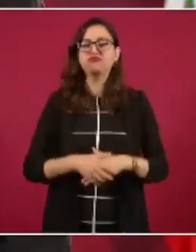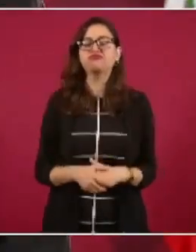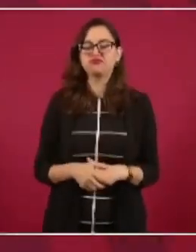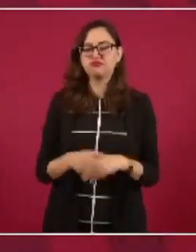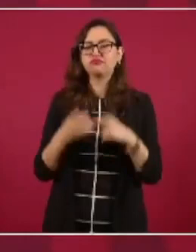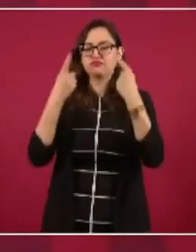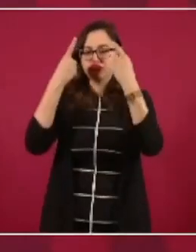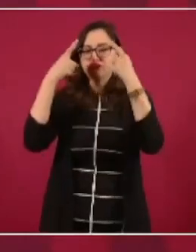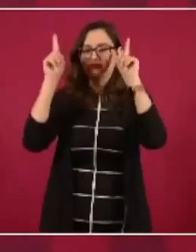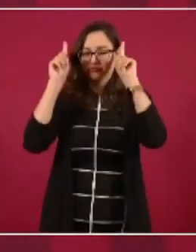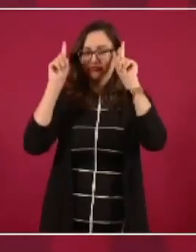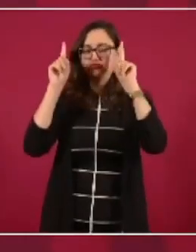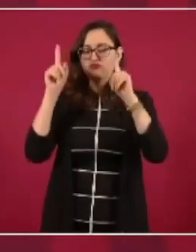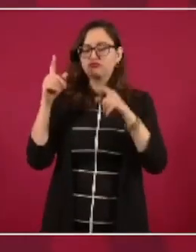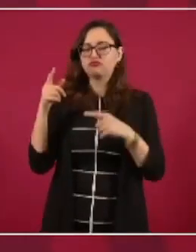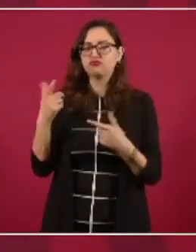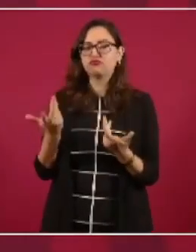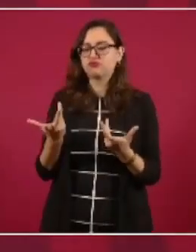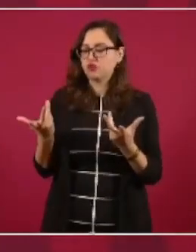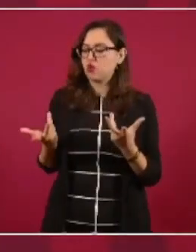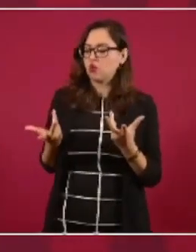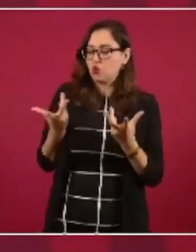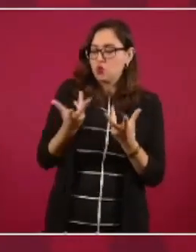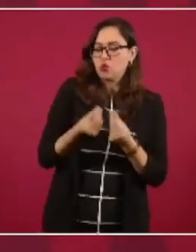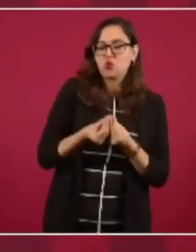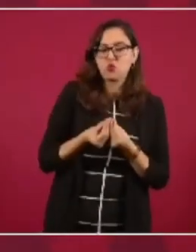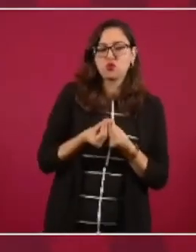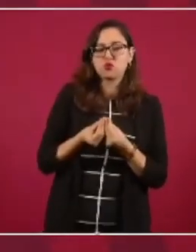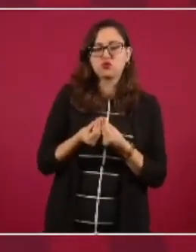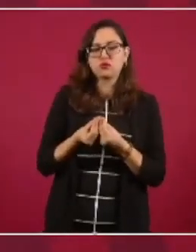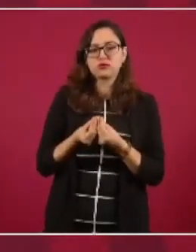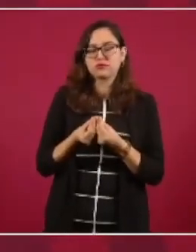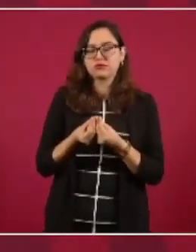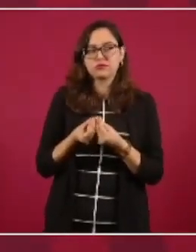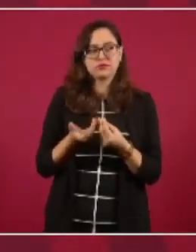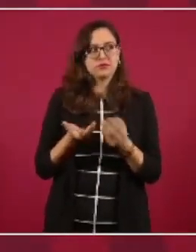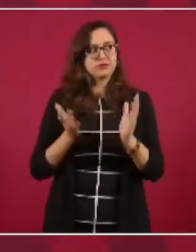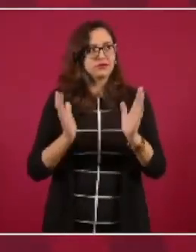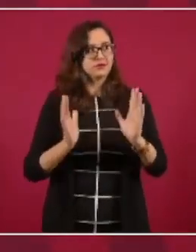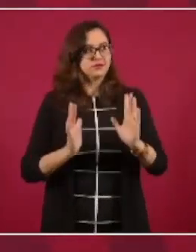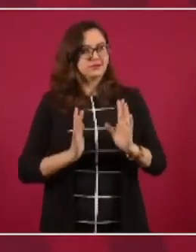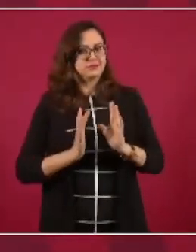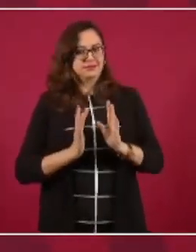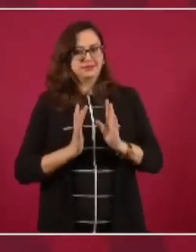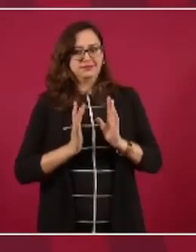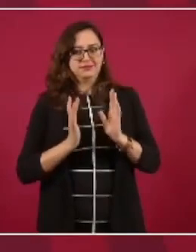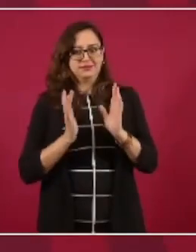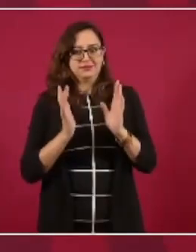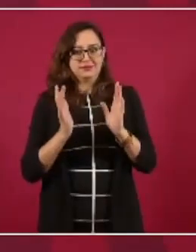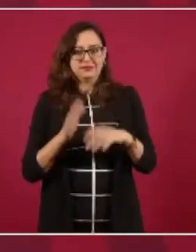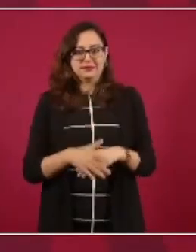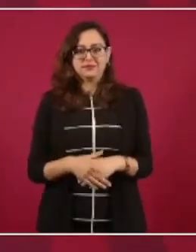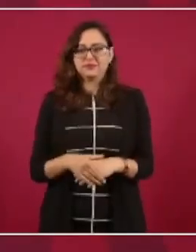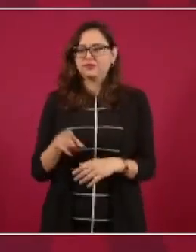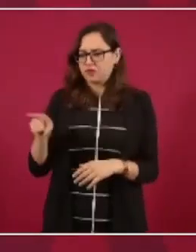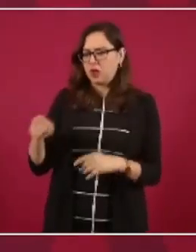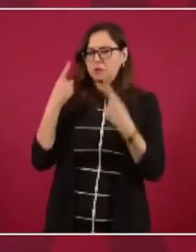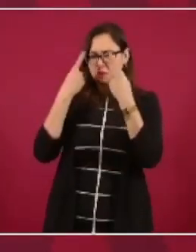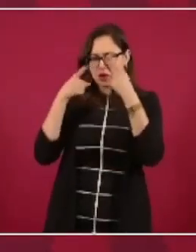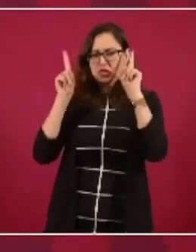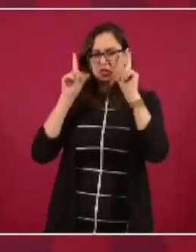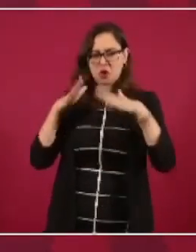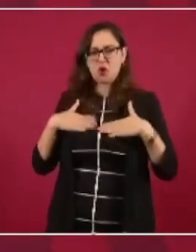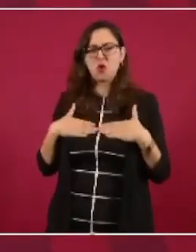Marina, porque ellos trabajaban con la Marina, porque le tenían confianza a la Marina y no le